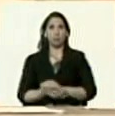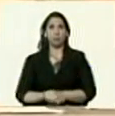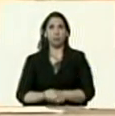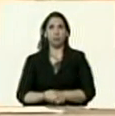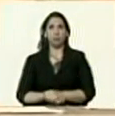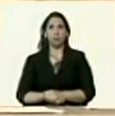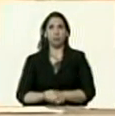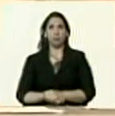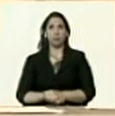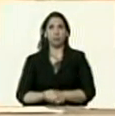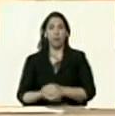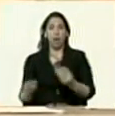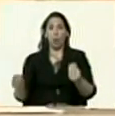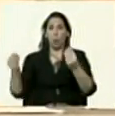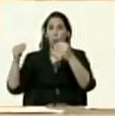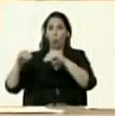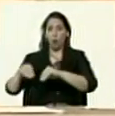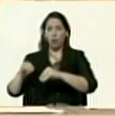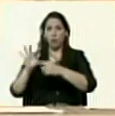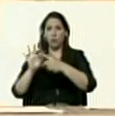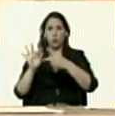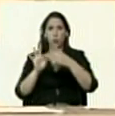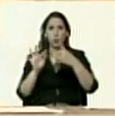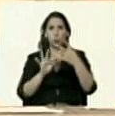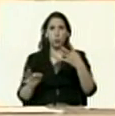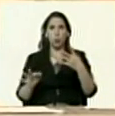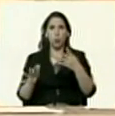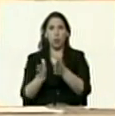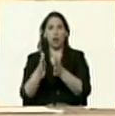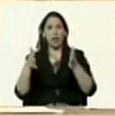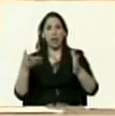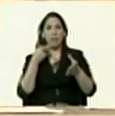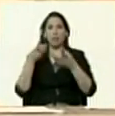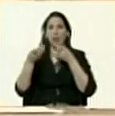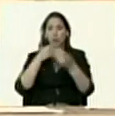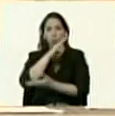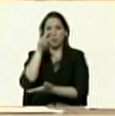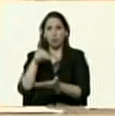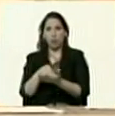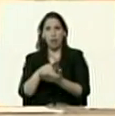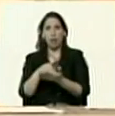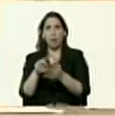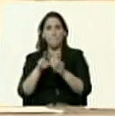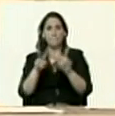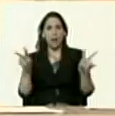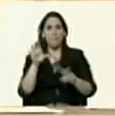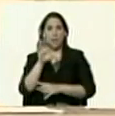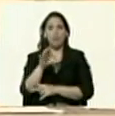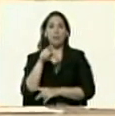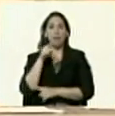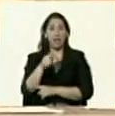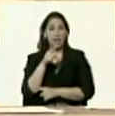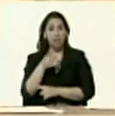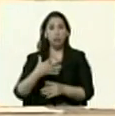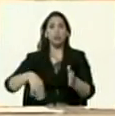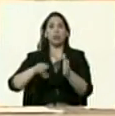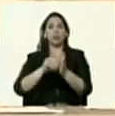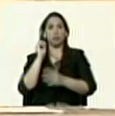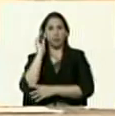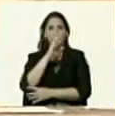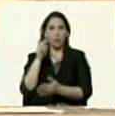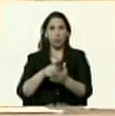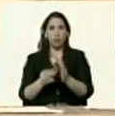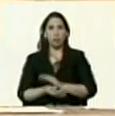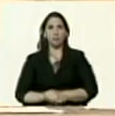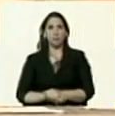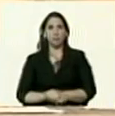para llegar a acuerdos en función del gran diálogo nacional por la paz del país. Para eso es el regreso a la Asamblea Nacional.